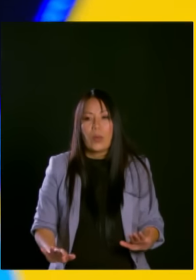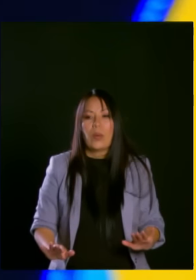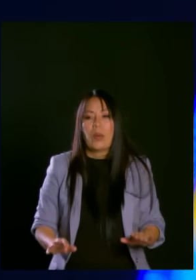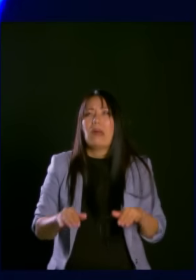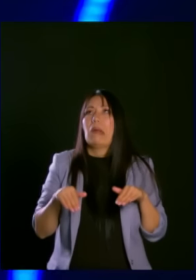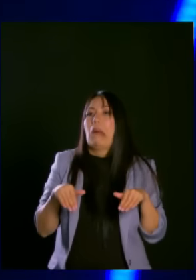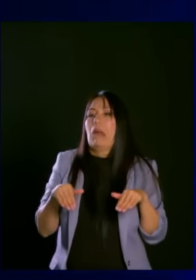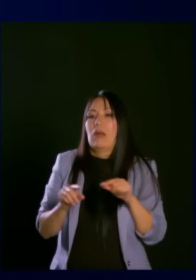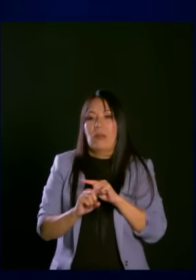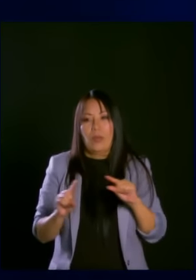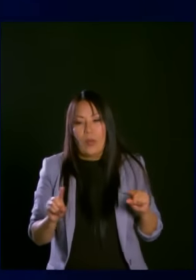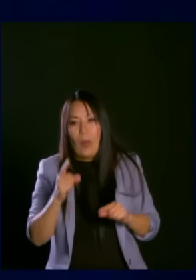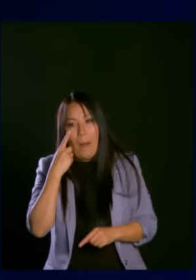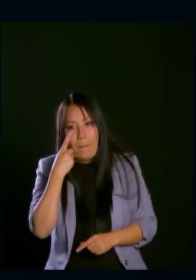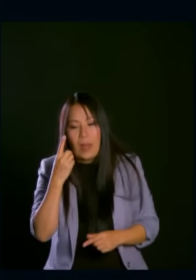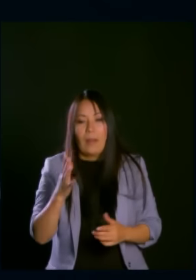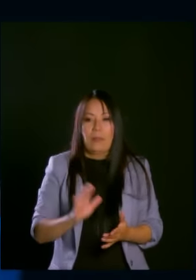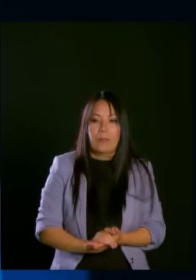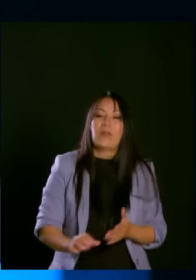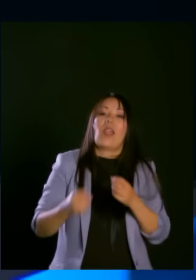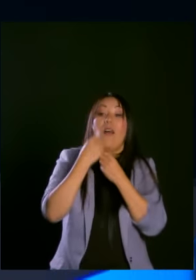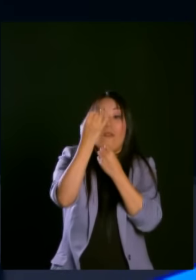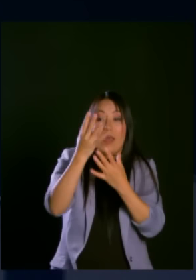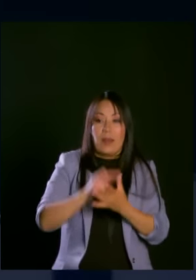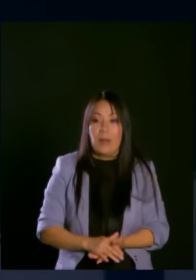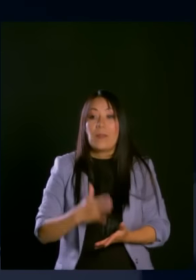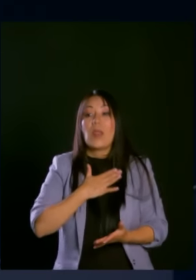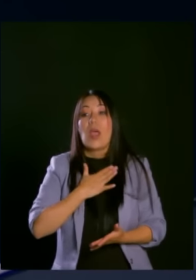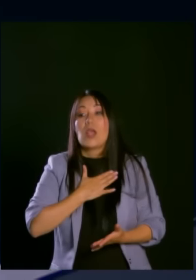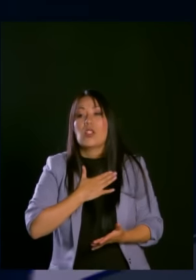Cuando me tocó a mí llegar con Sonia, con la pastora,